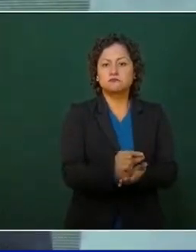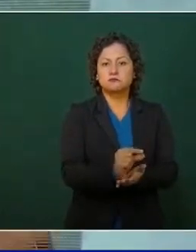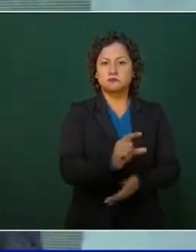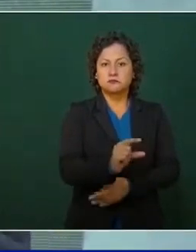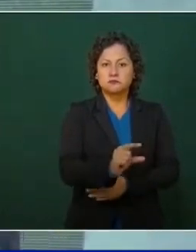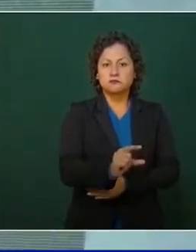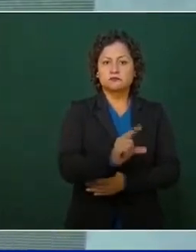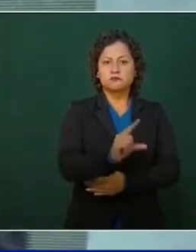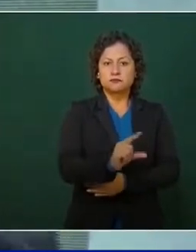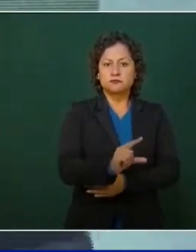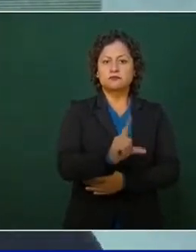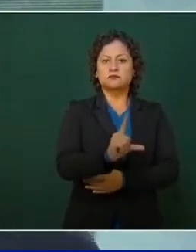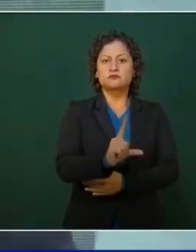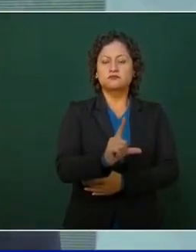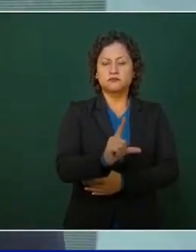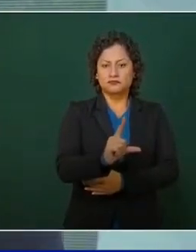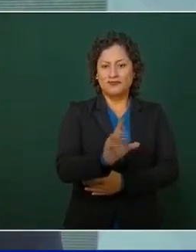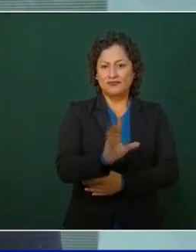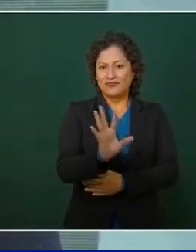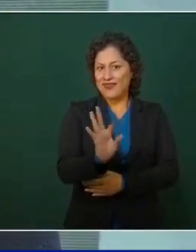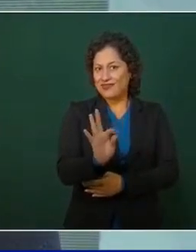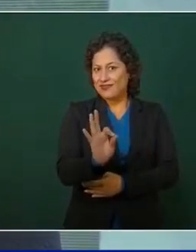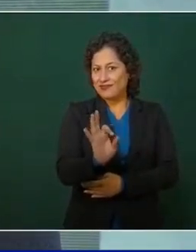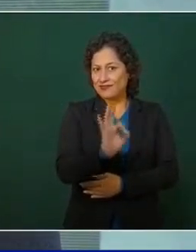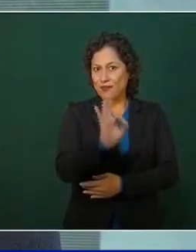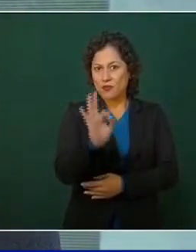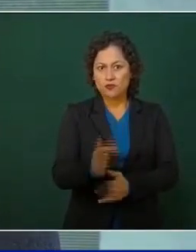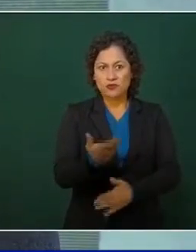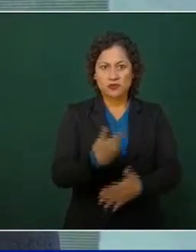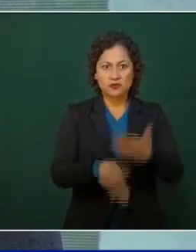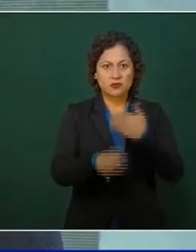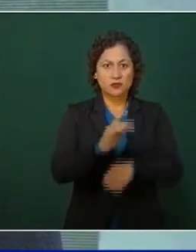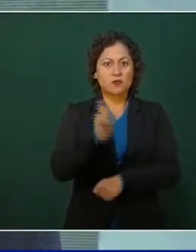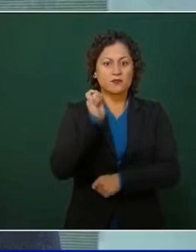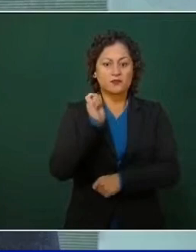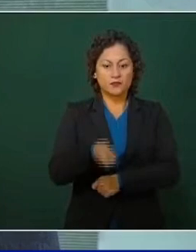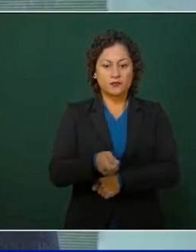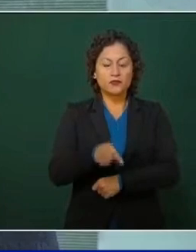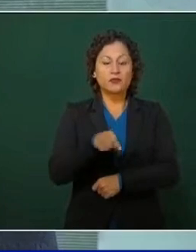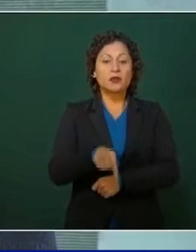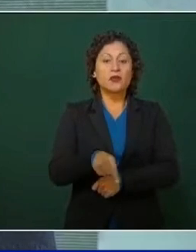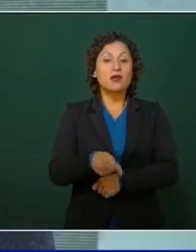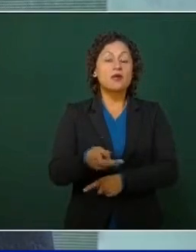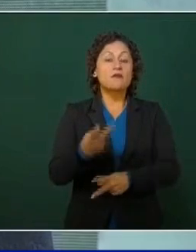se ha recuperado en el tiempo que llevamos. El salario mínimo en México,